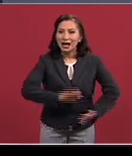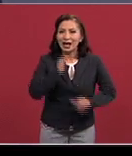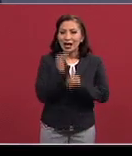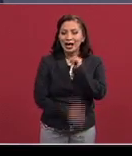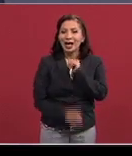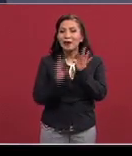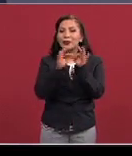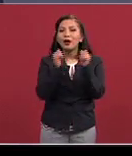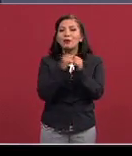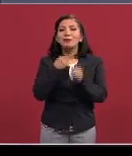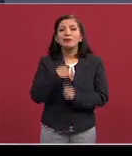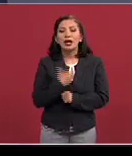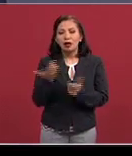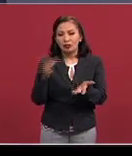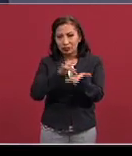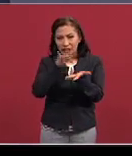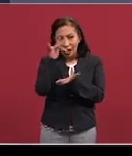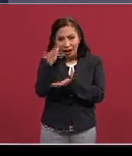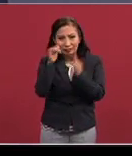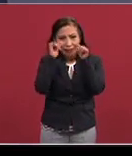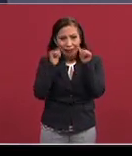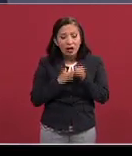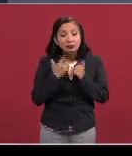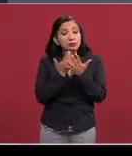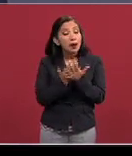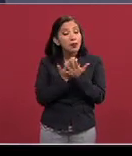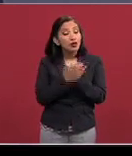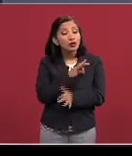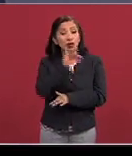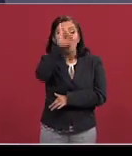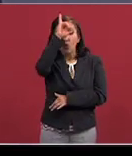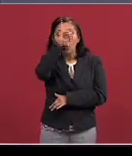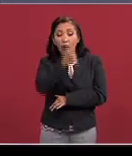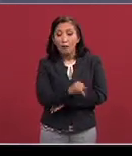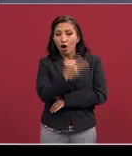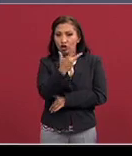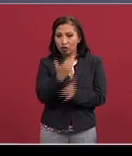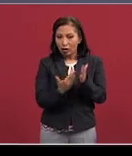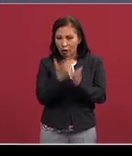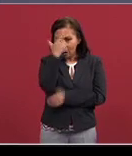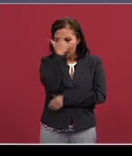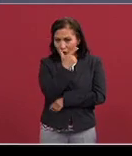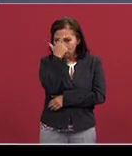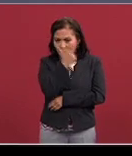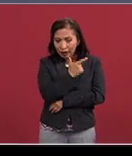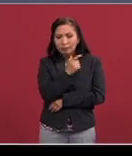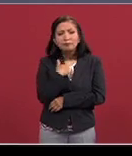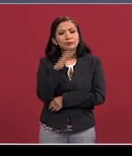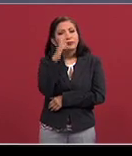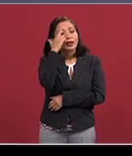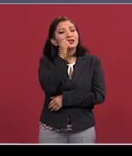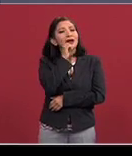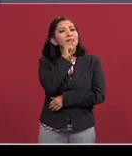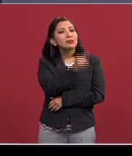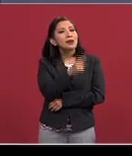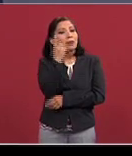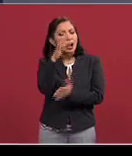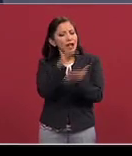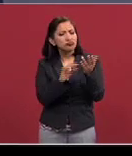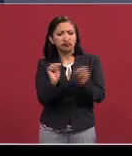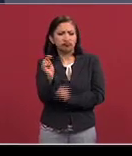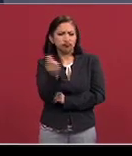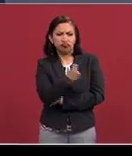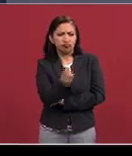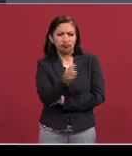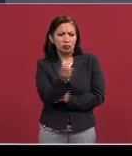Llegamos al final de Cuenta Conmigo, les agradecemos su atención, los esperamos todos los jueves a las 8 de la noche y les recuerdo también que para leer no